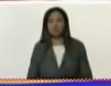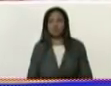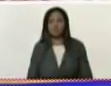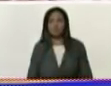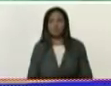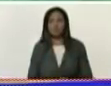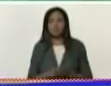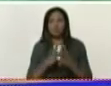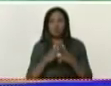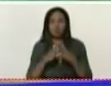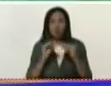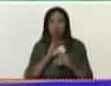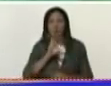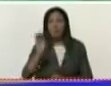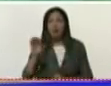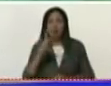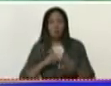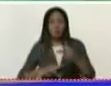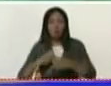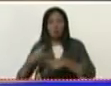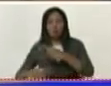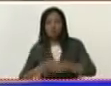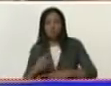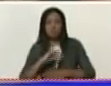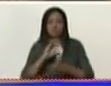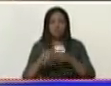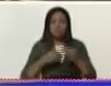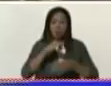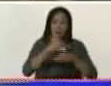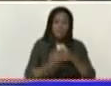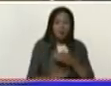En todo el país a los productores hicimos un plan y se cumplió.